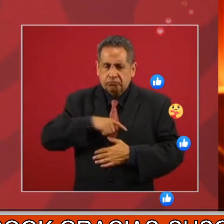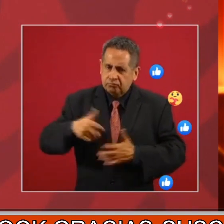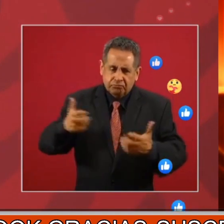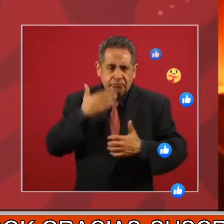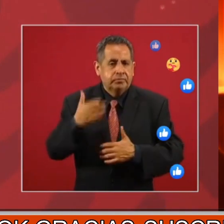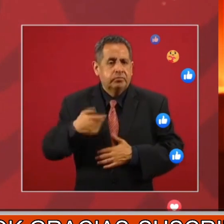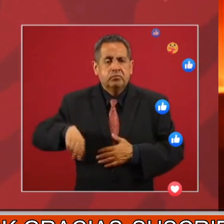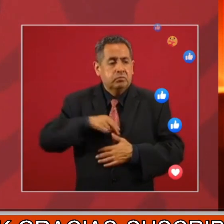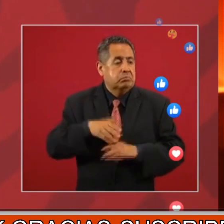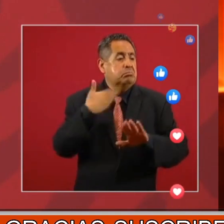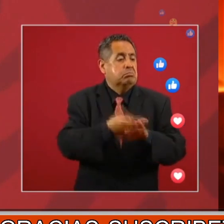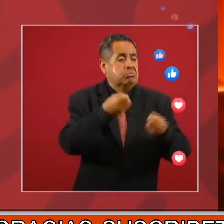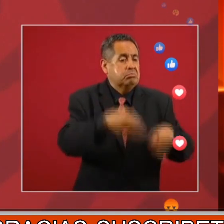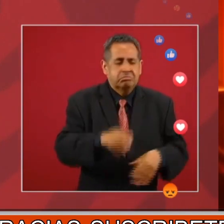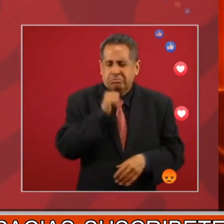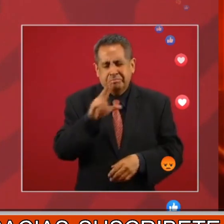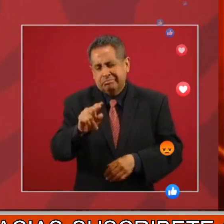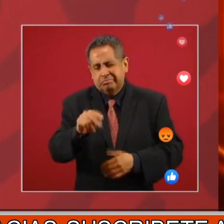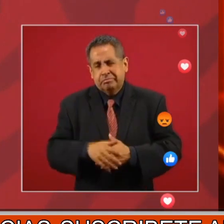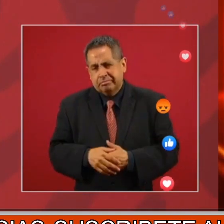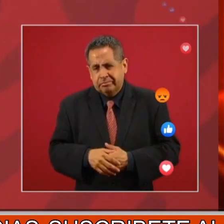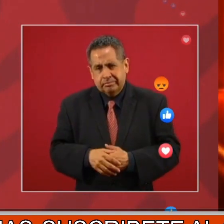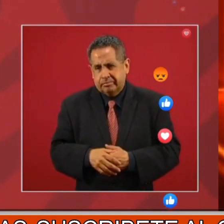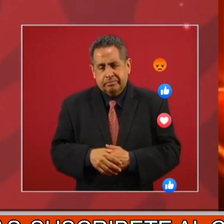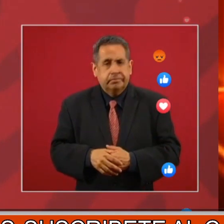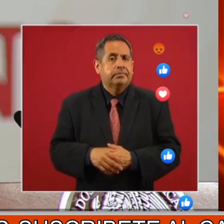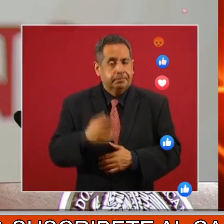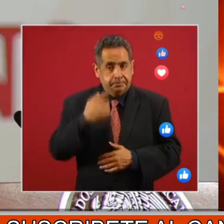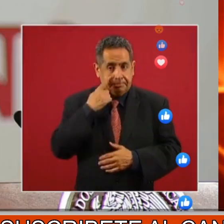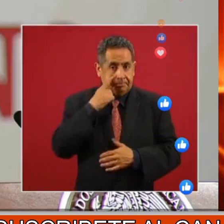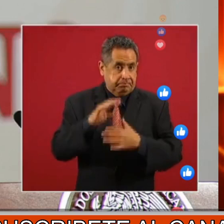no vamos a perjudicar. Hay gobiernos que